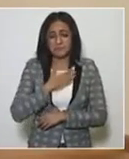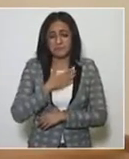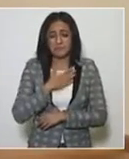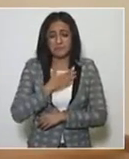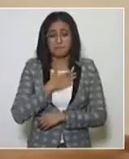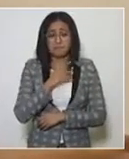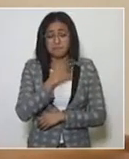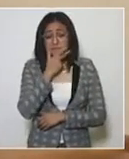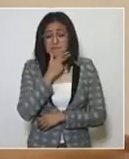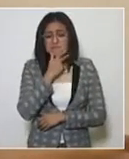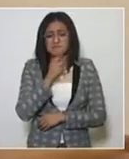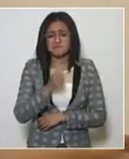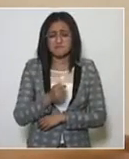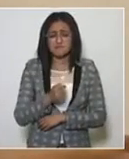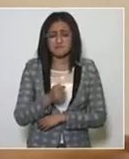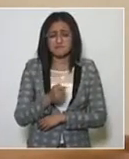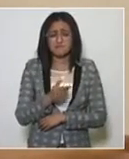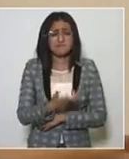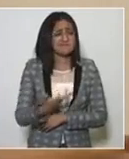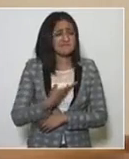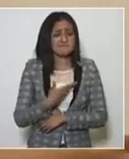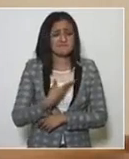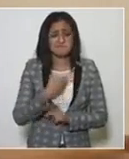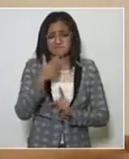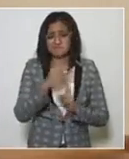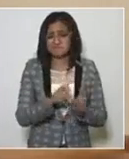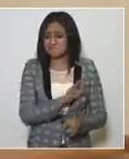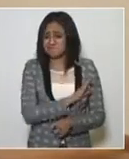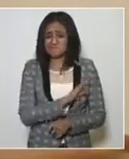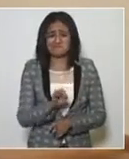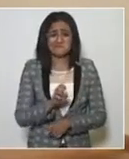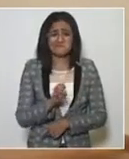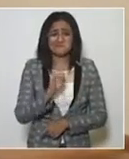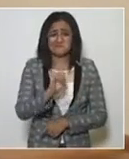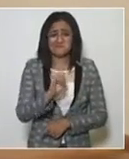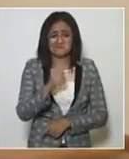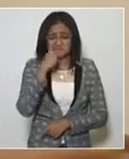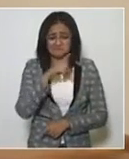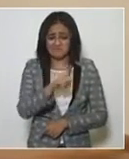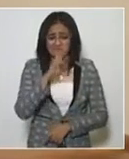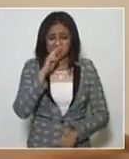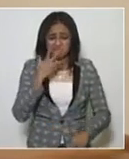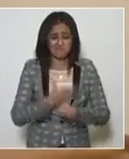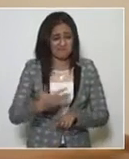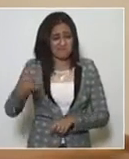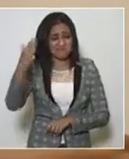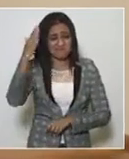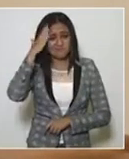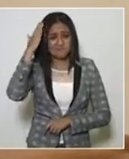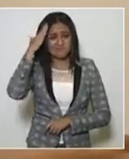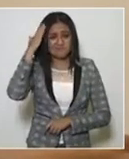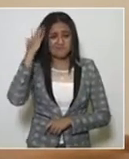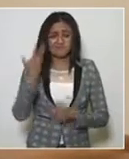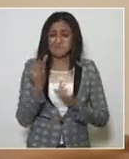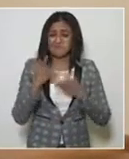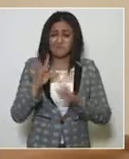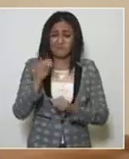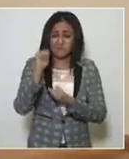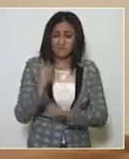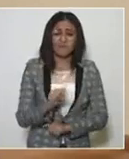Gabriel Biestro tiene toda la legitimidad de aspirar a cualquier